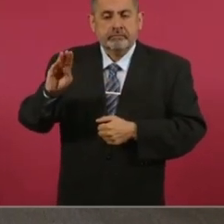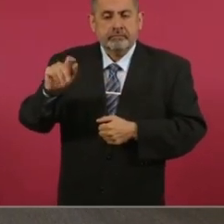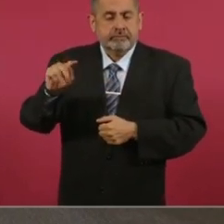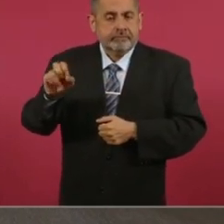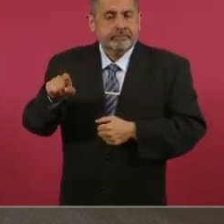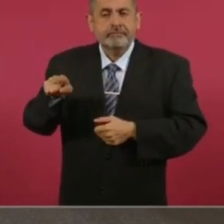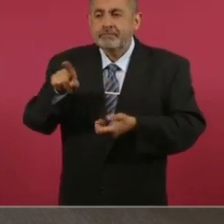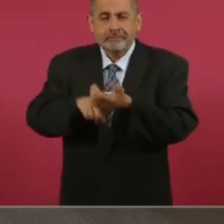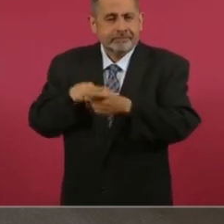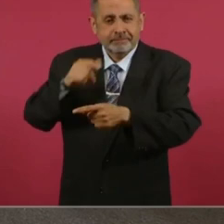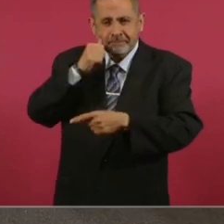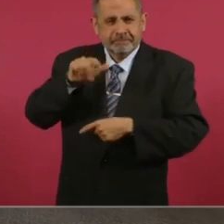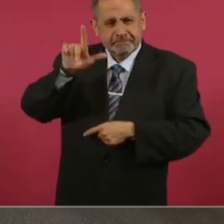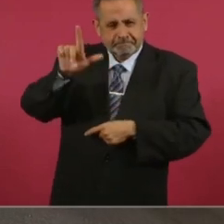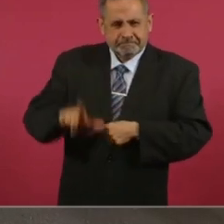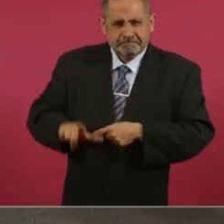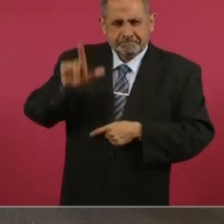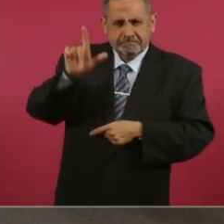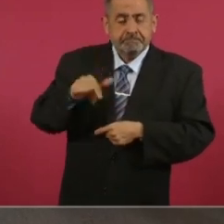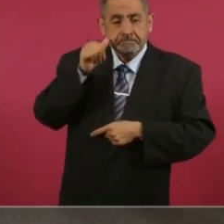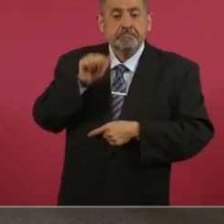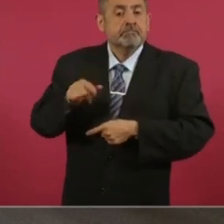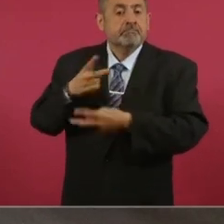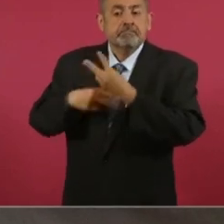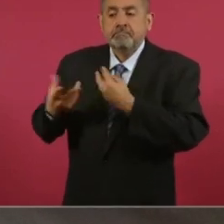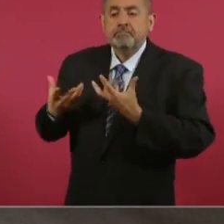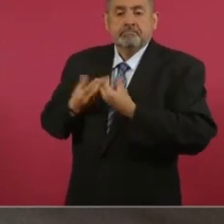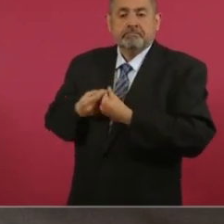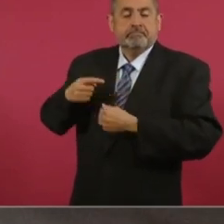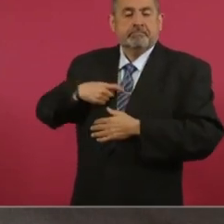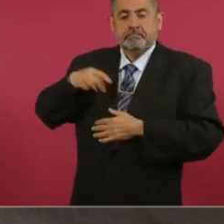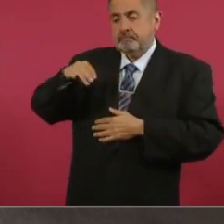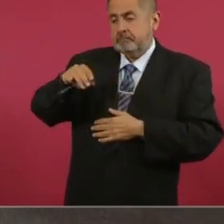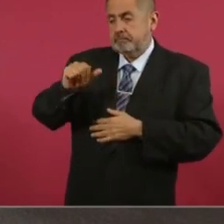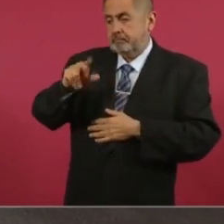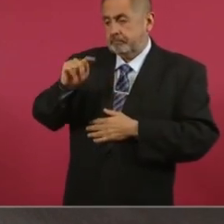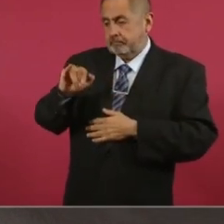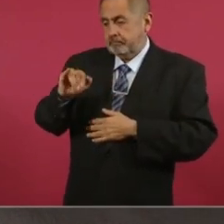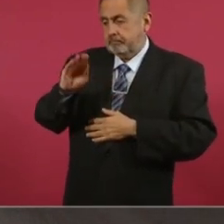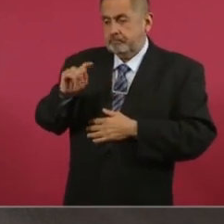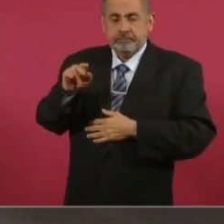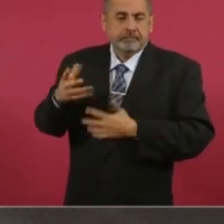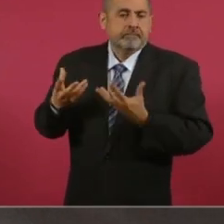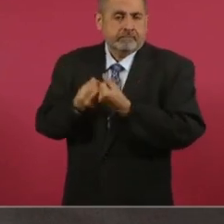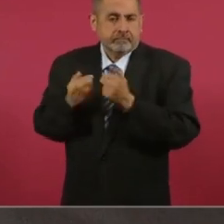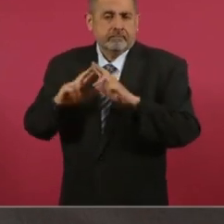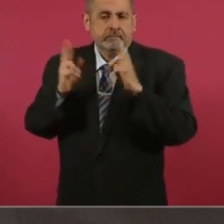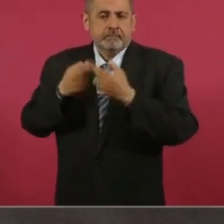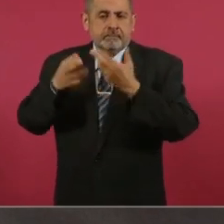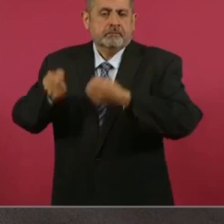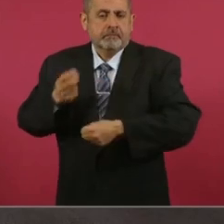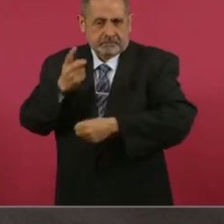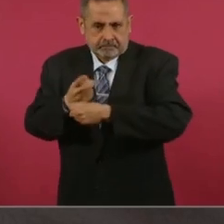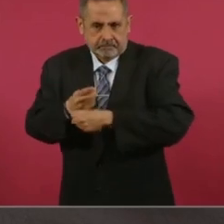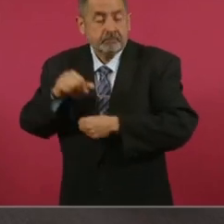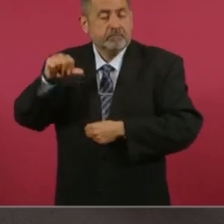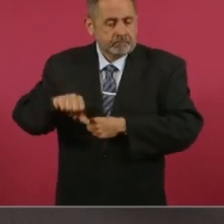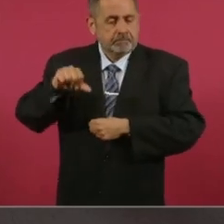lunes nos acompaña Martí Batres a la reunión de seguridad. Se